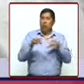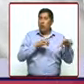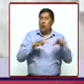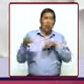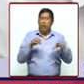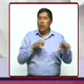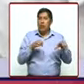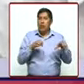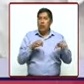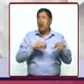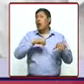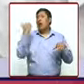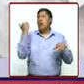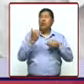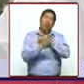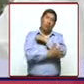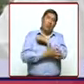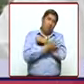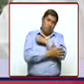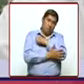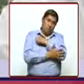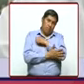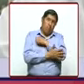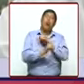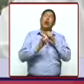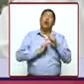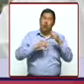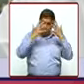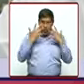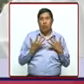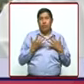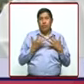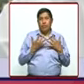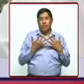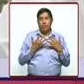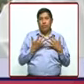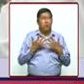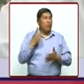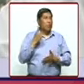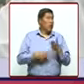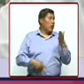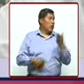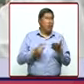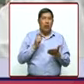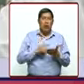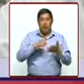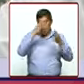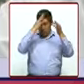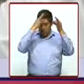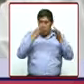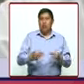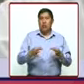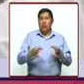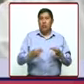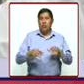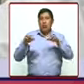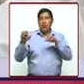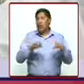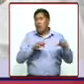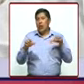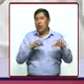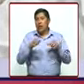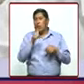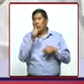en realidad en otro municipio. Yo lamento que estas decisiones se tomen en